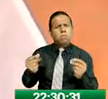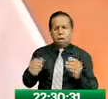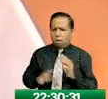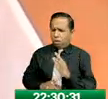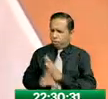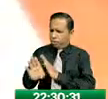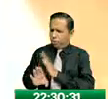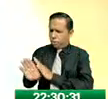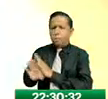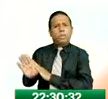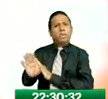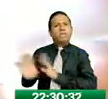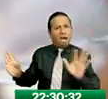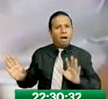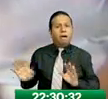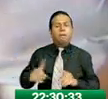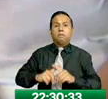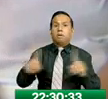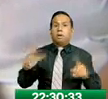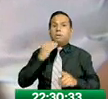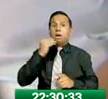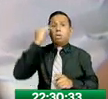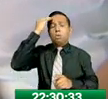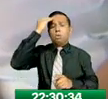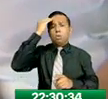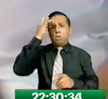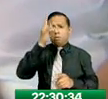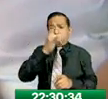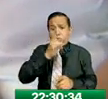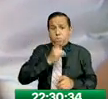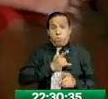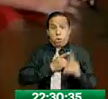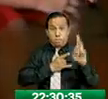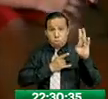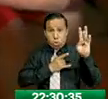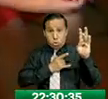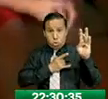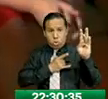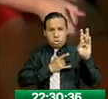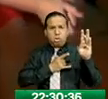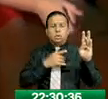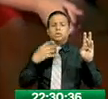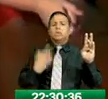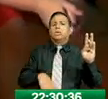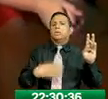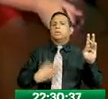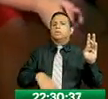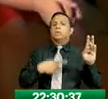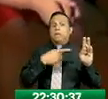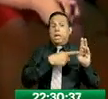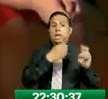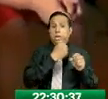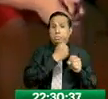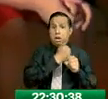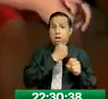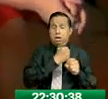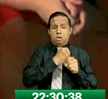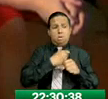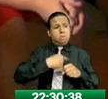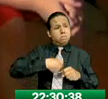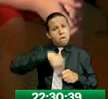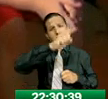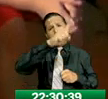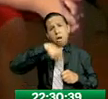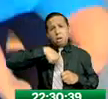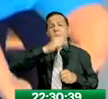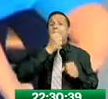las personas adultas. Primero cayó enfermo su esposo, ya que por su trabajo para una cadena de supermercados tenía que salir de casa